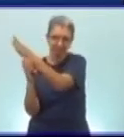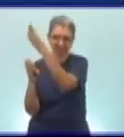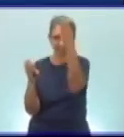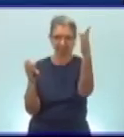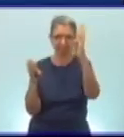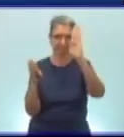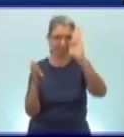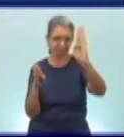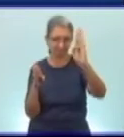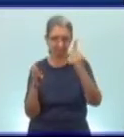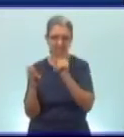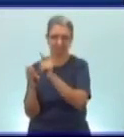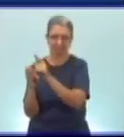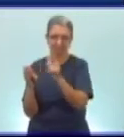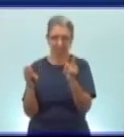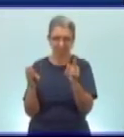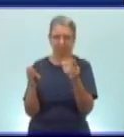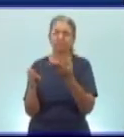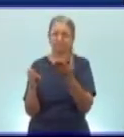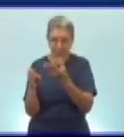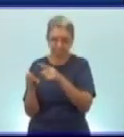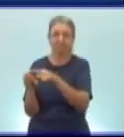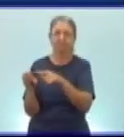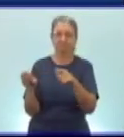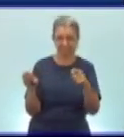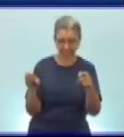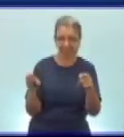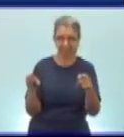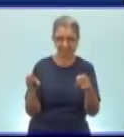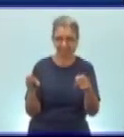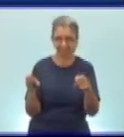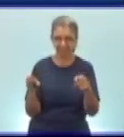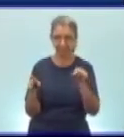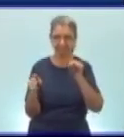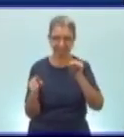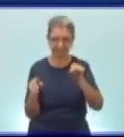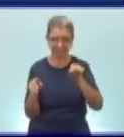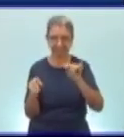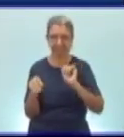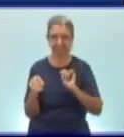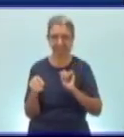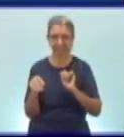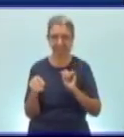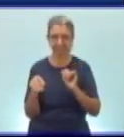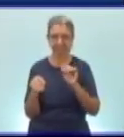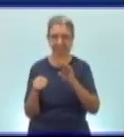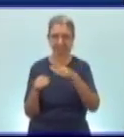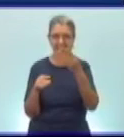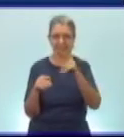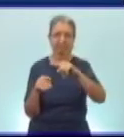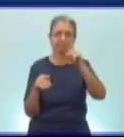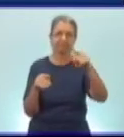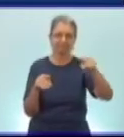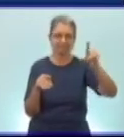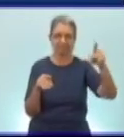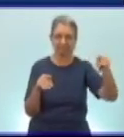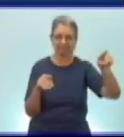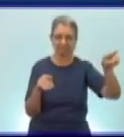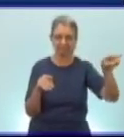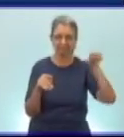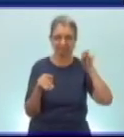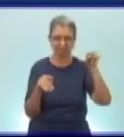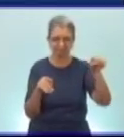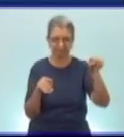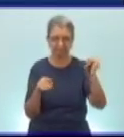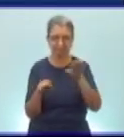energía cinética que alcanza en el punto de equilibrio su valor máximo. Y así sucesivamente, cuando él continúa en sentido opuesto a la